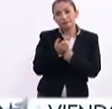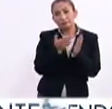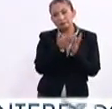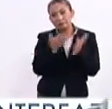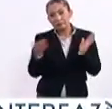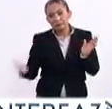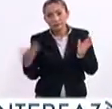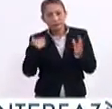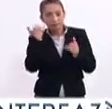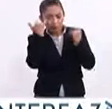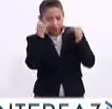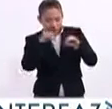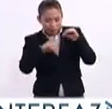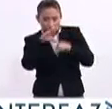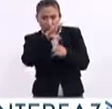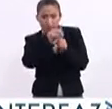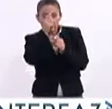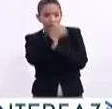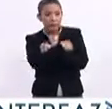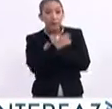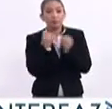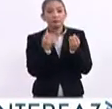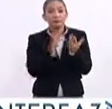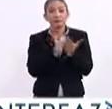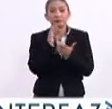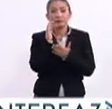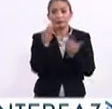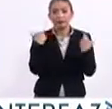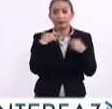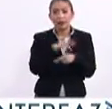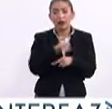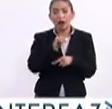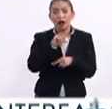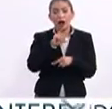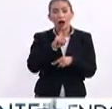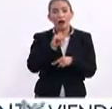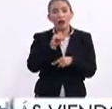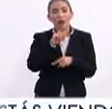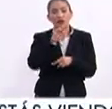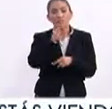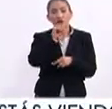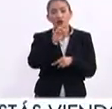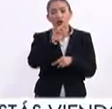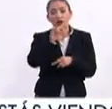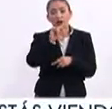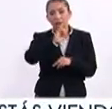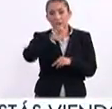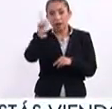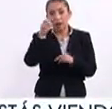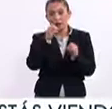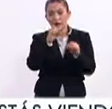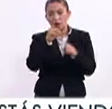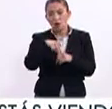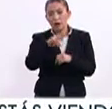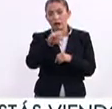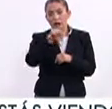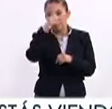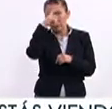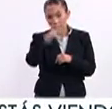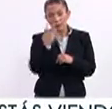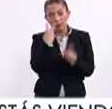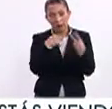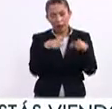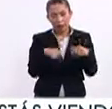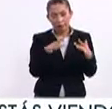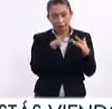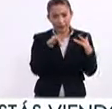trayectoria y una estrategia integral para la educación. Te agradecemos mucho, maestro Adolfo Rodríguez, especialista en educación de la Oficina de la UNESCO en México, por haber estado con